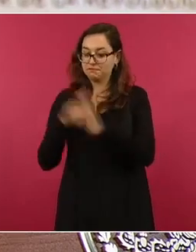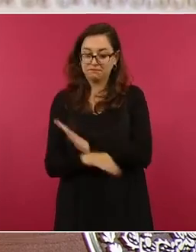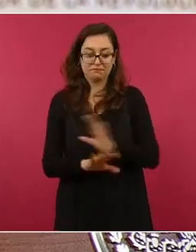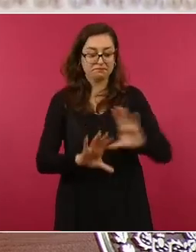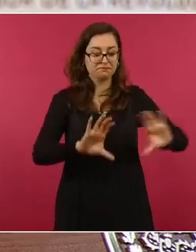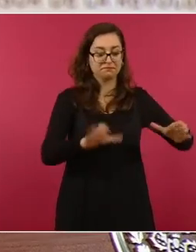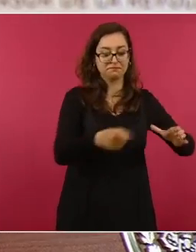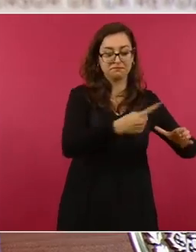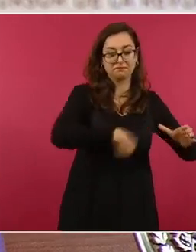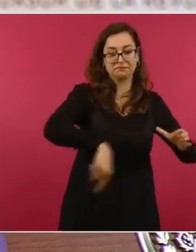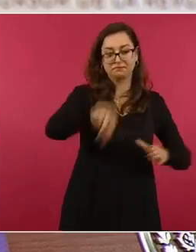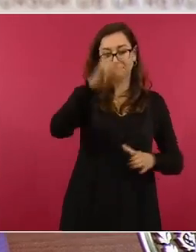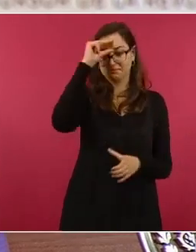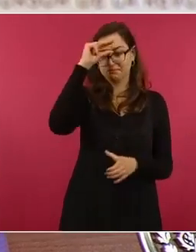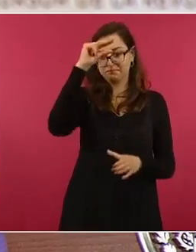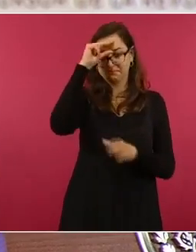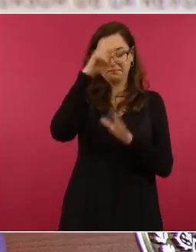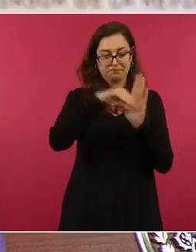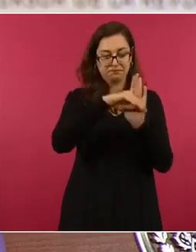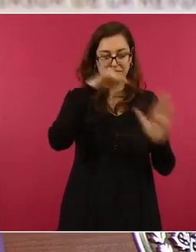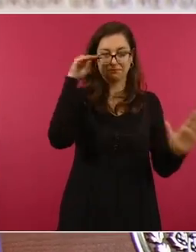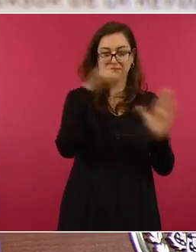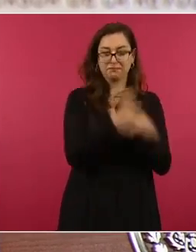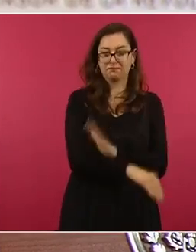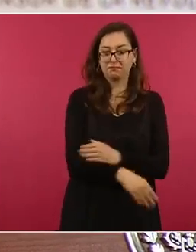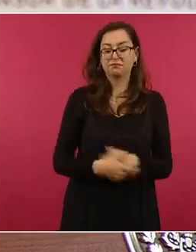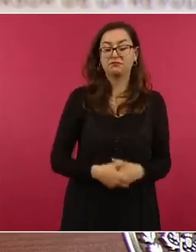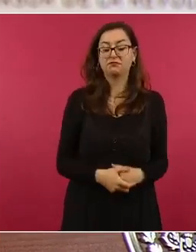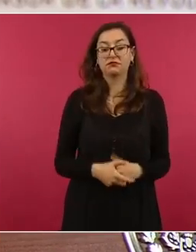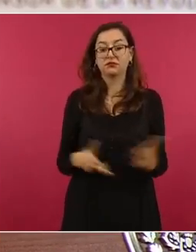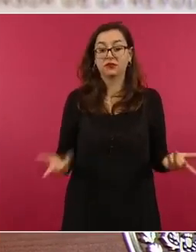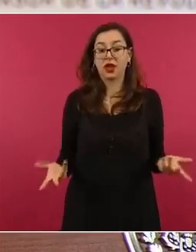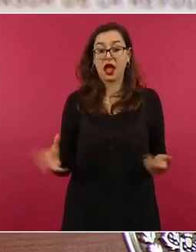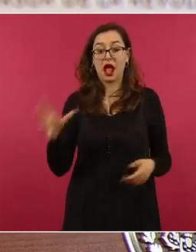Porque estamos hablando de corrupción, pero esto es deshonestidad